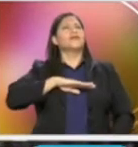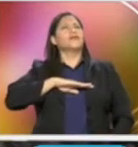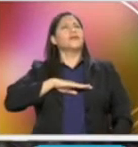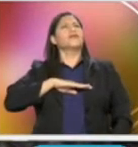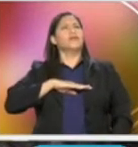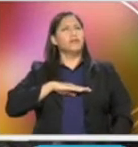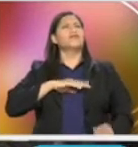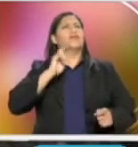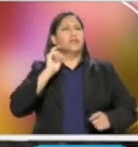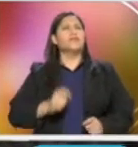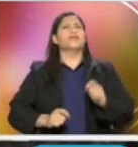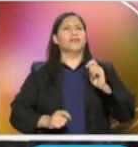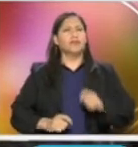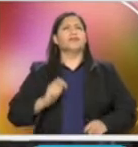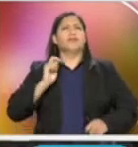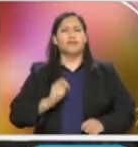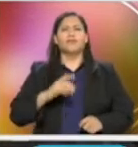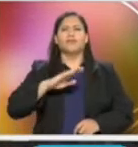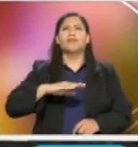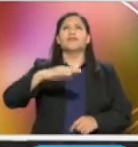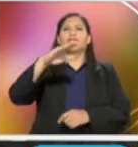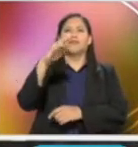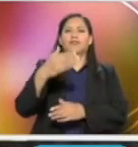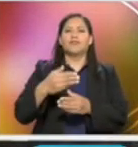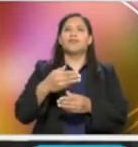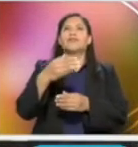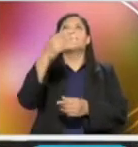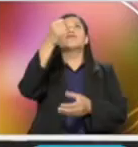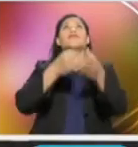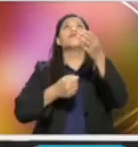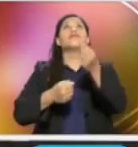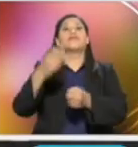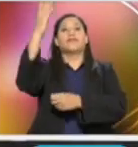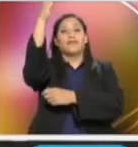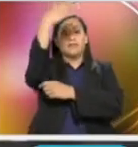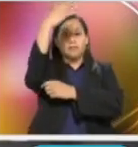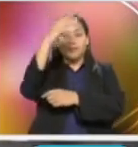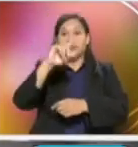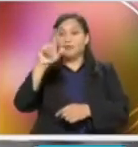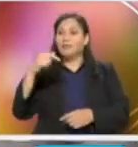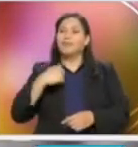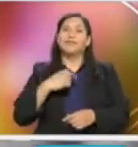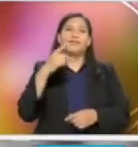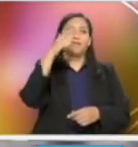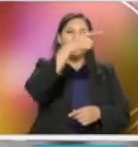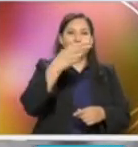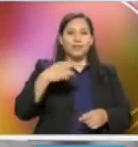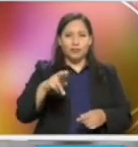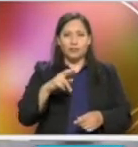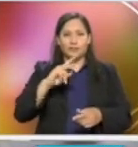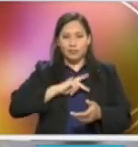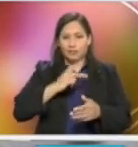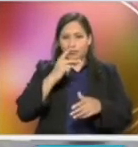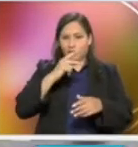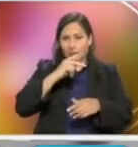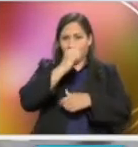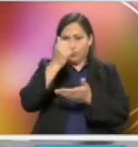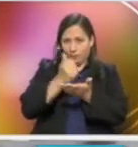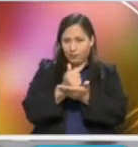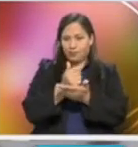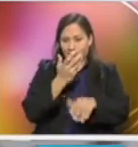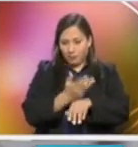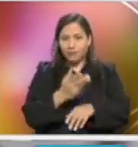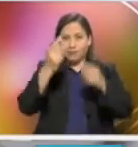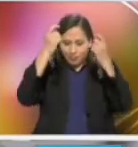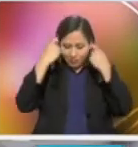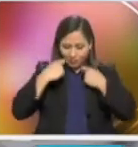pam pam pam pam. Y tú ves a este hombre y luego dice, y después voy a un restaurante en mi ciudad natal con mi medalla olímpica,